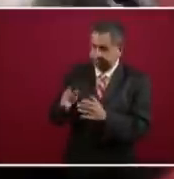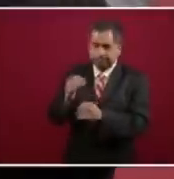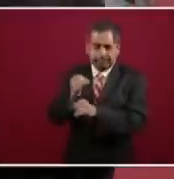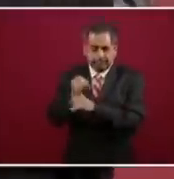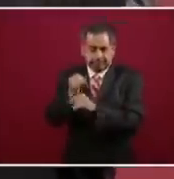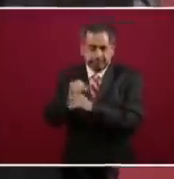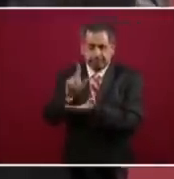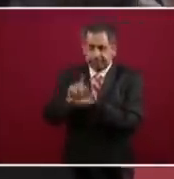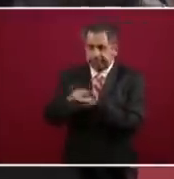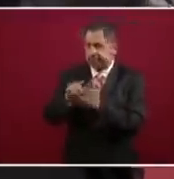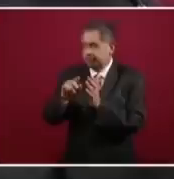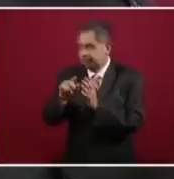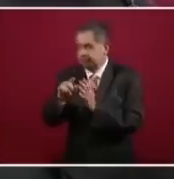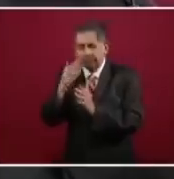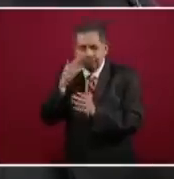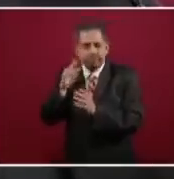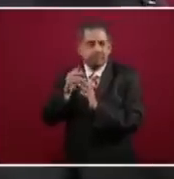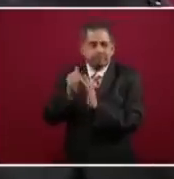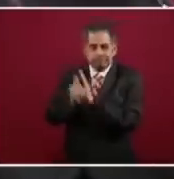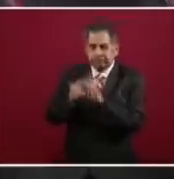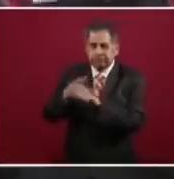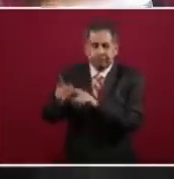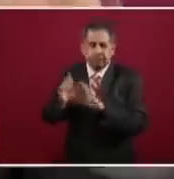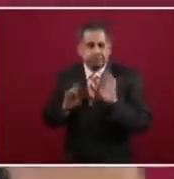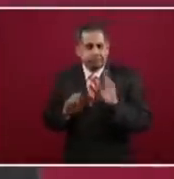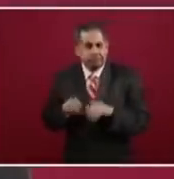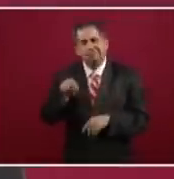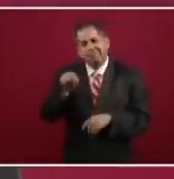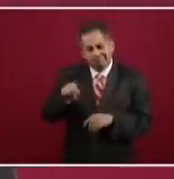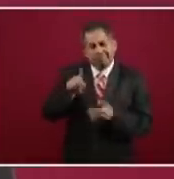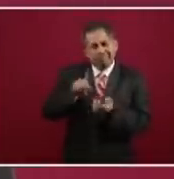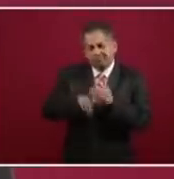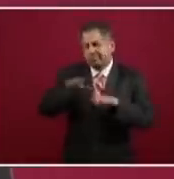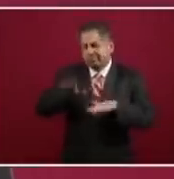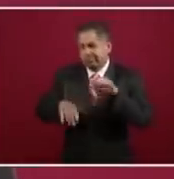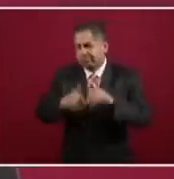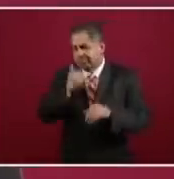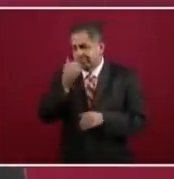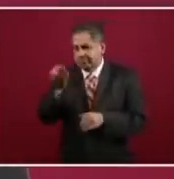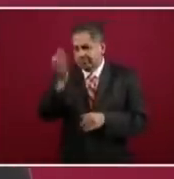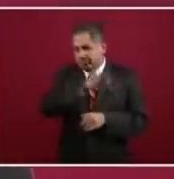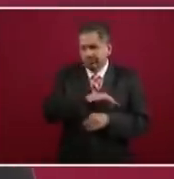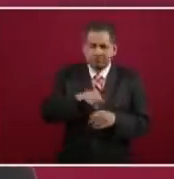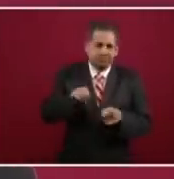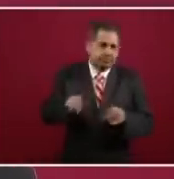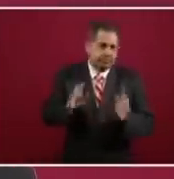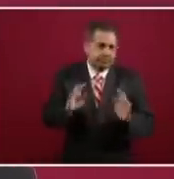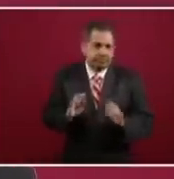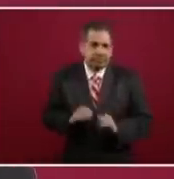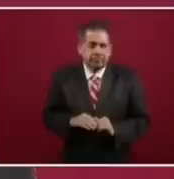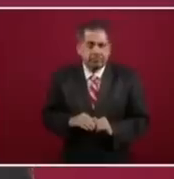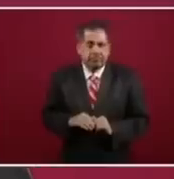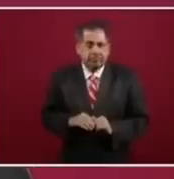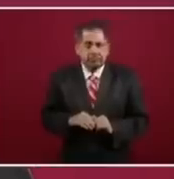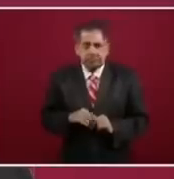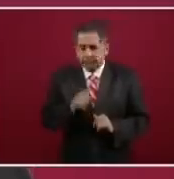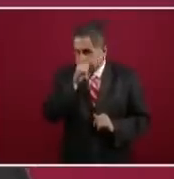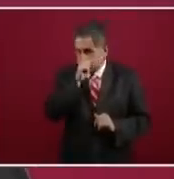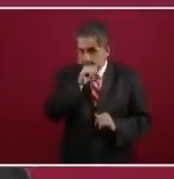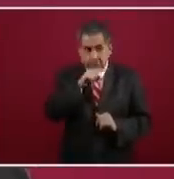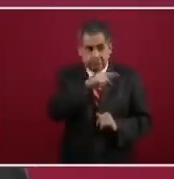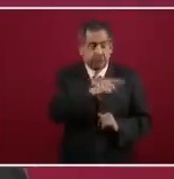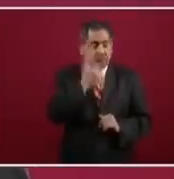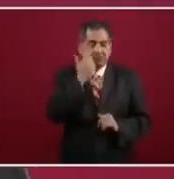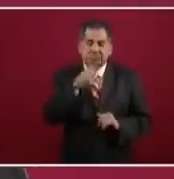esté ahí también se lanzan y las utilizan